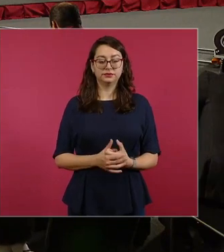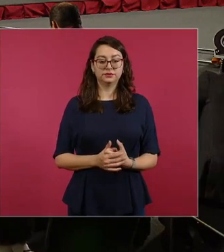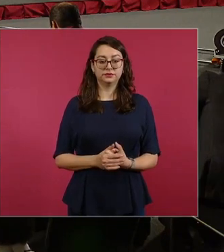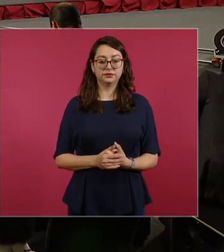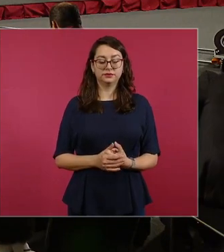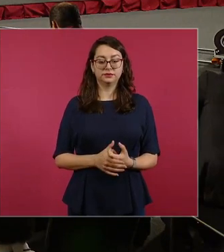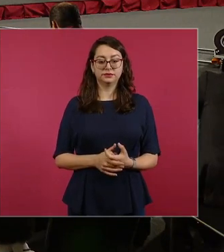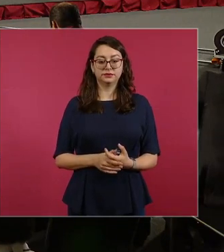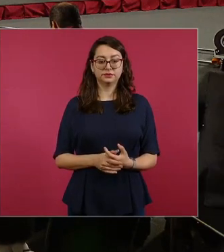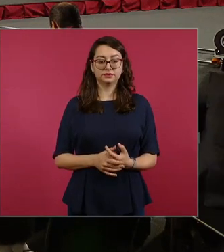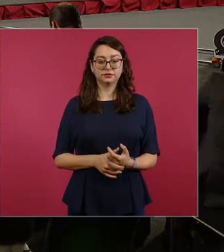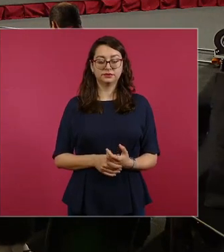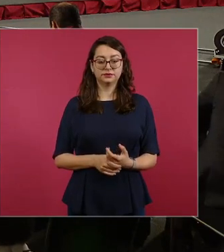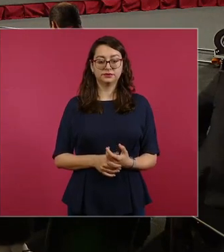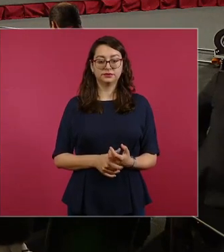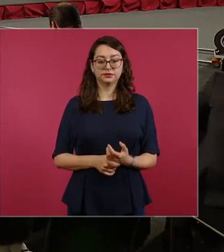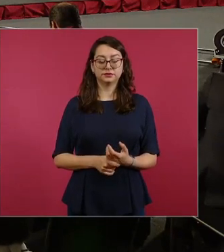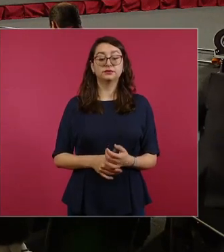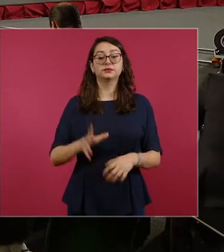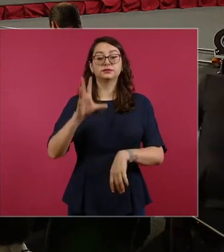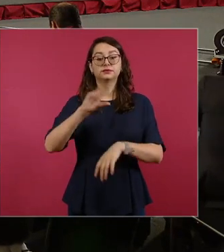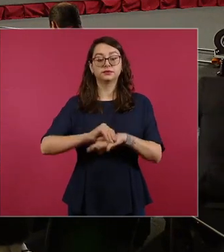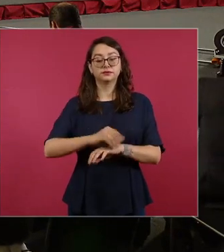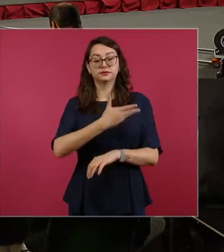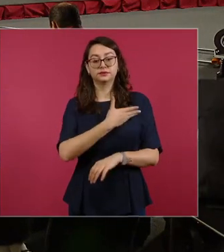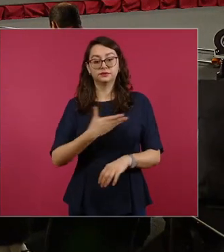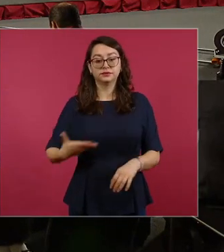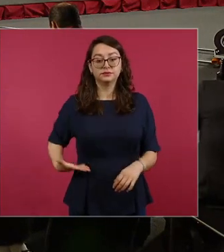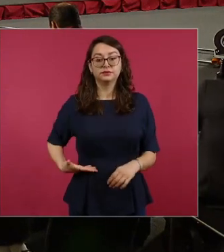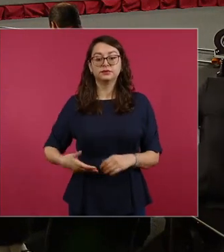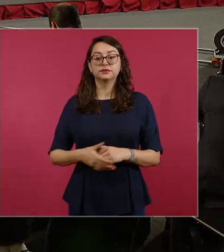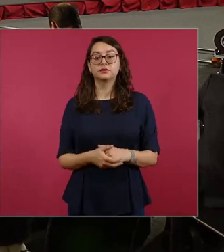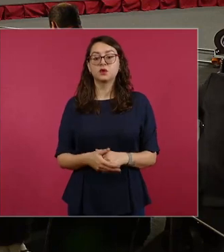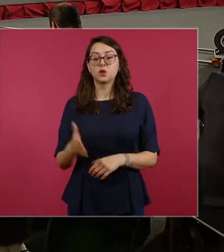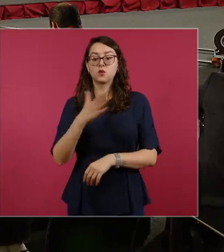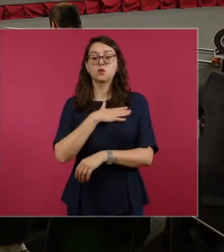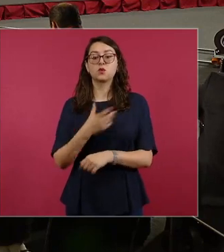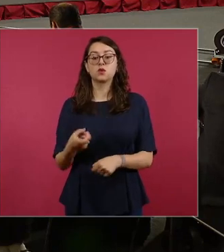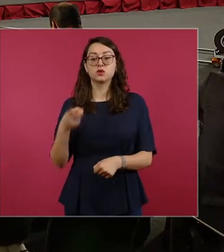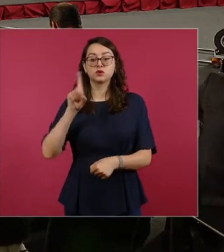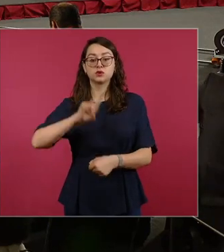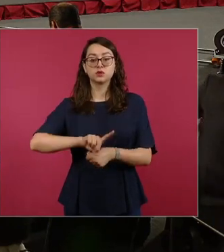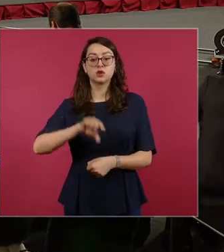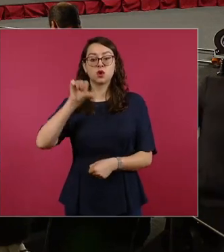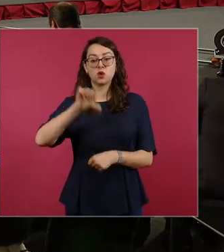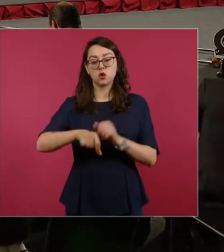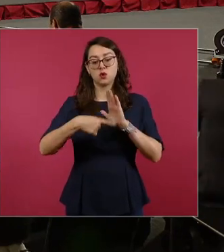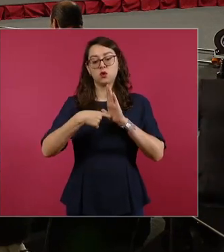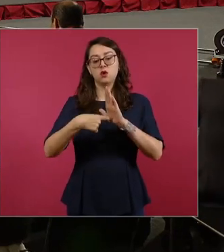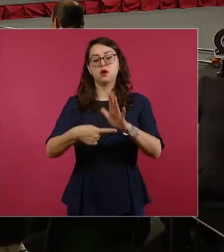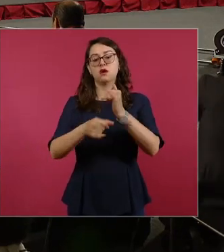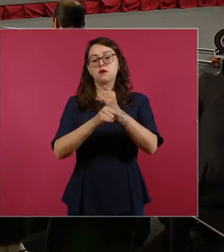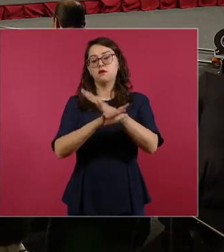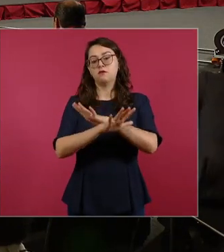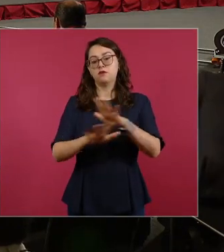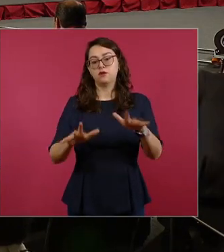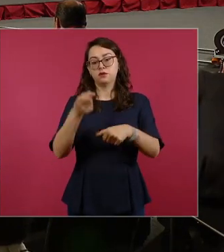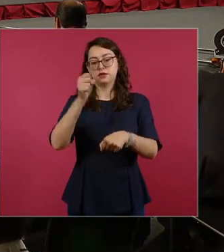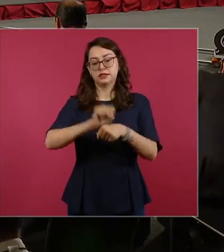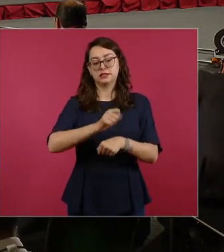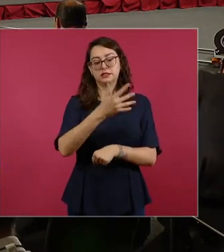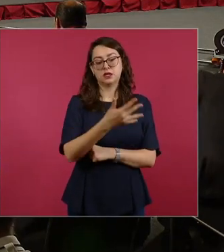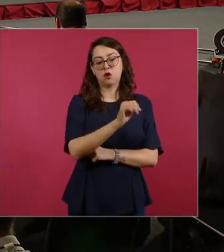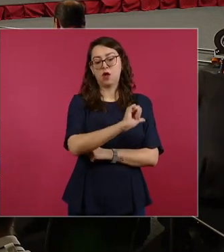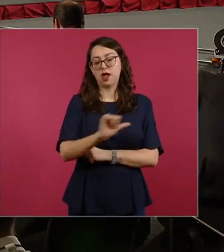Con su permiso, señor presidente. Buenos días. El día de hoy se va a rendir el informe de seguridad conjunto del periodo del 5 al